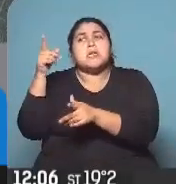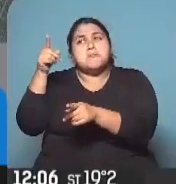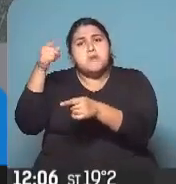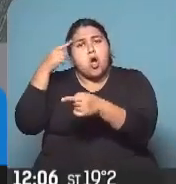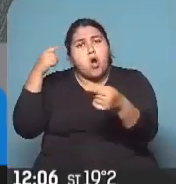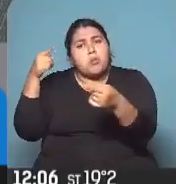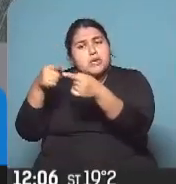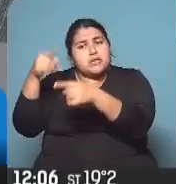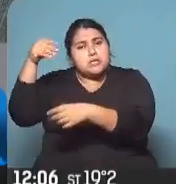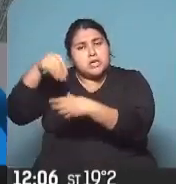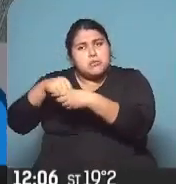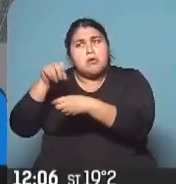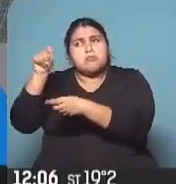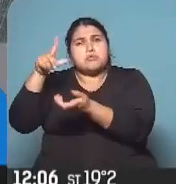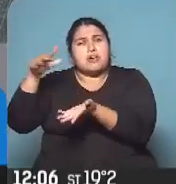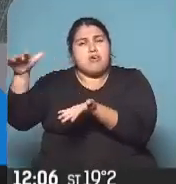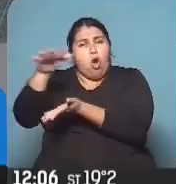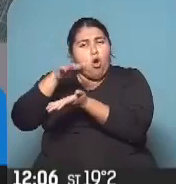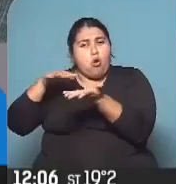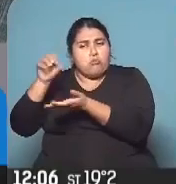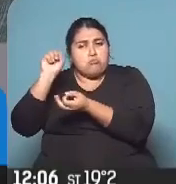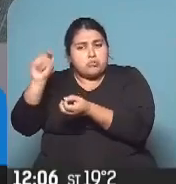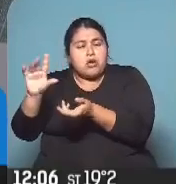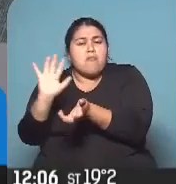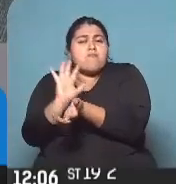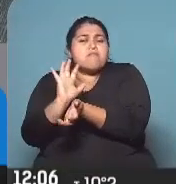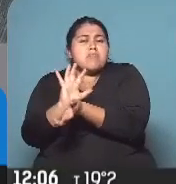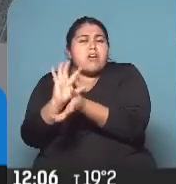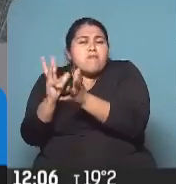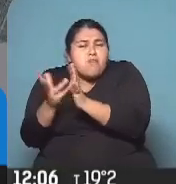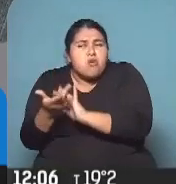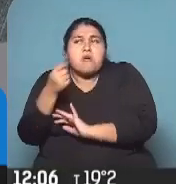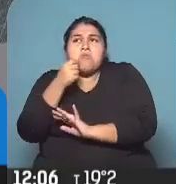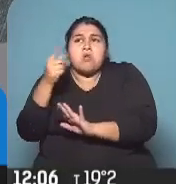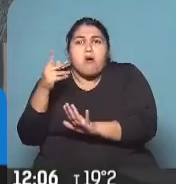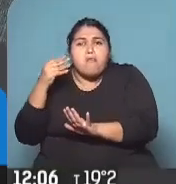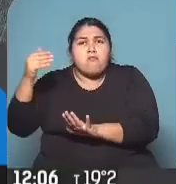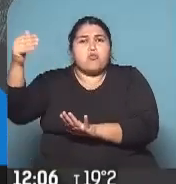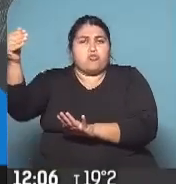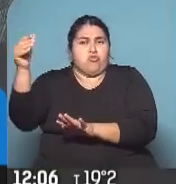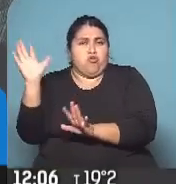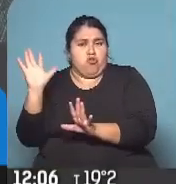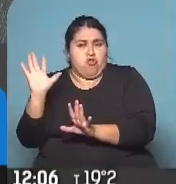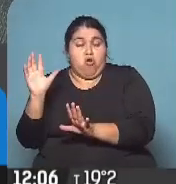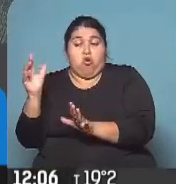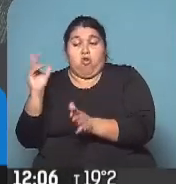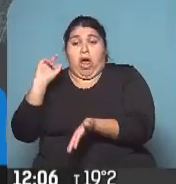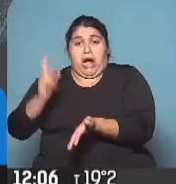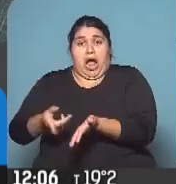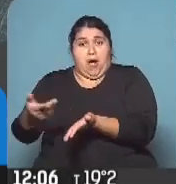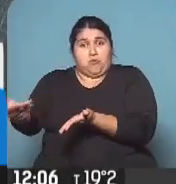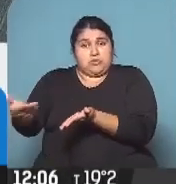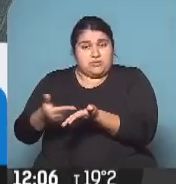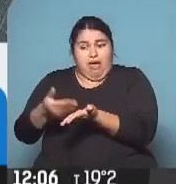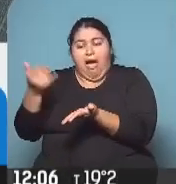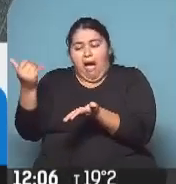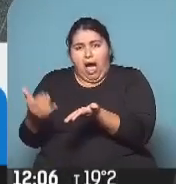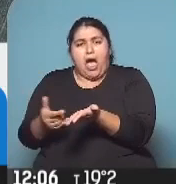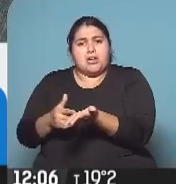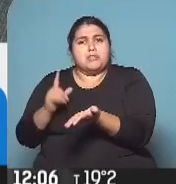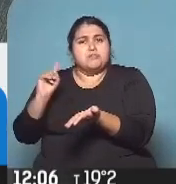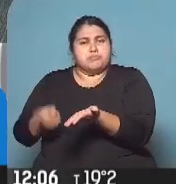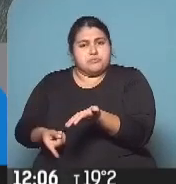dentro del marco de su jurisprudencia, que es evitar que en un futuro una causa donde existe una condena pueda